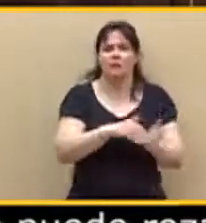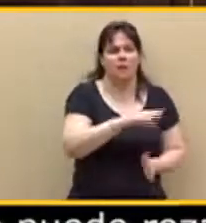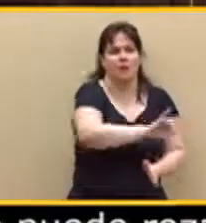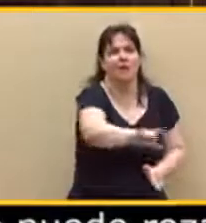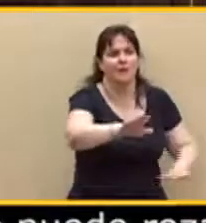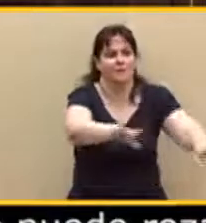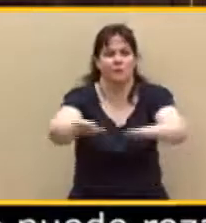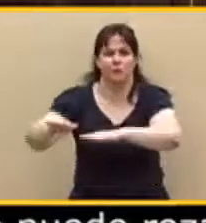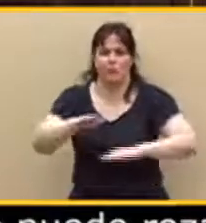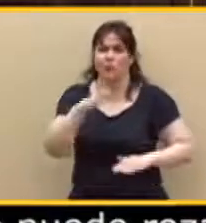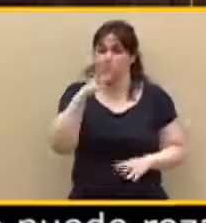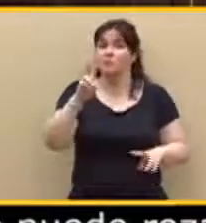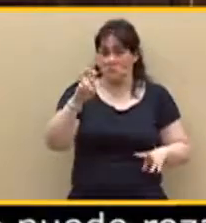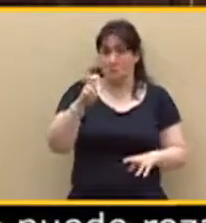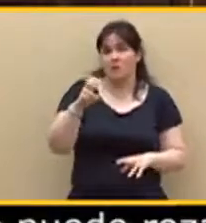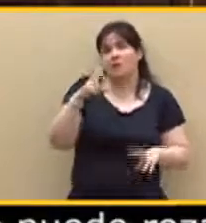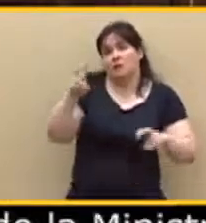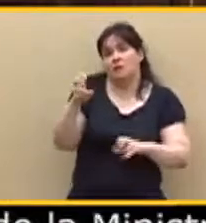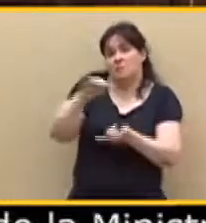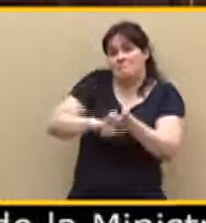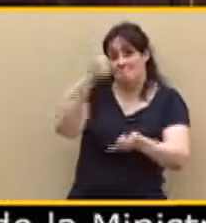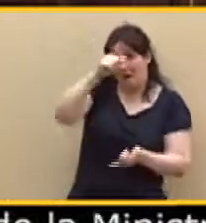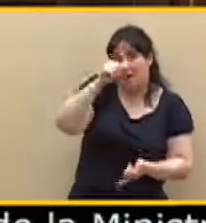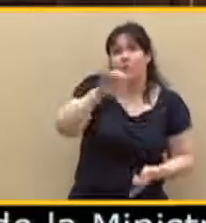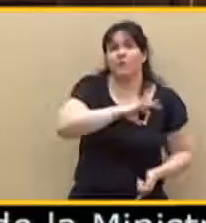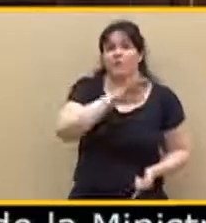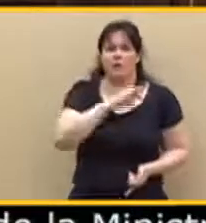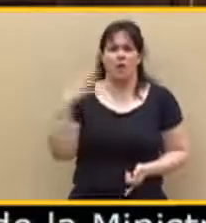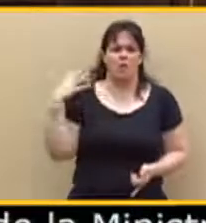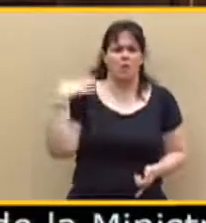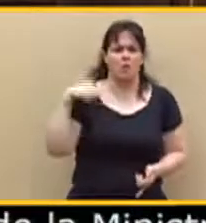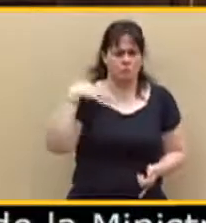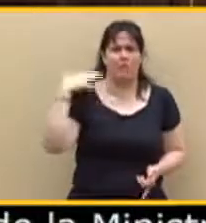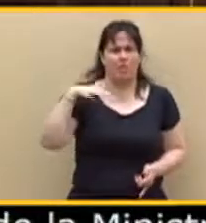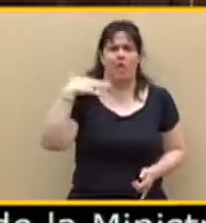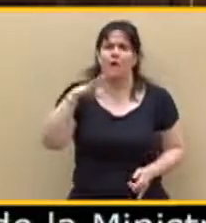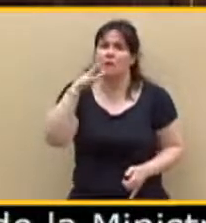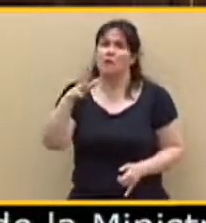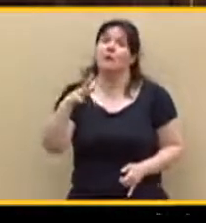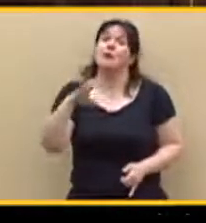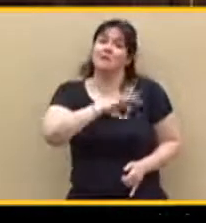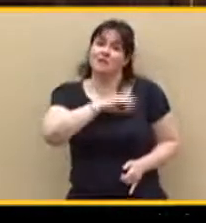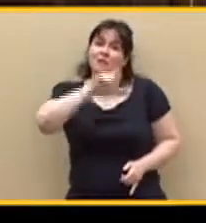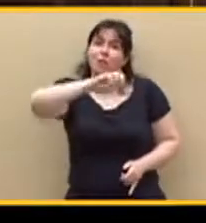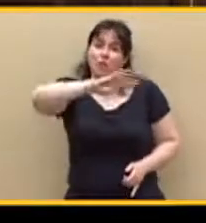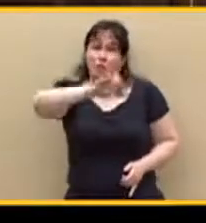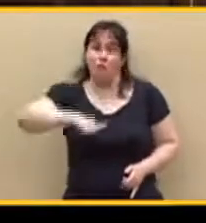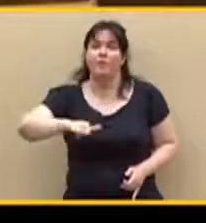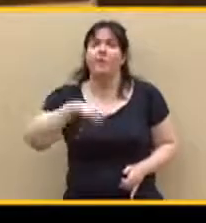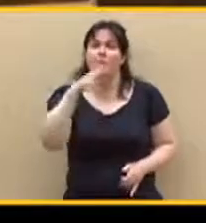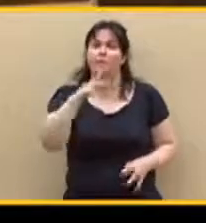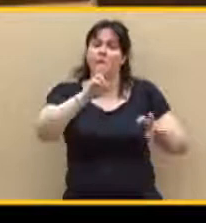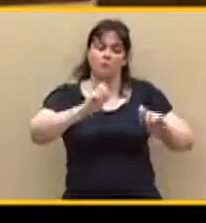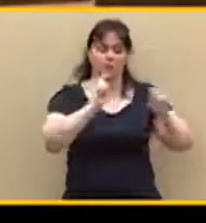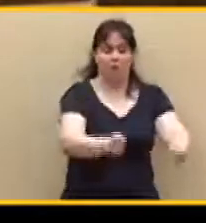marido de la ministra Cospedal, el señor López del Hierro. SACIR, investigada por una concesión de basuras en Toledo que se